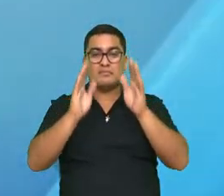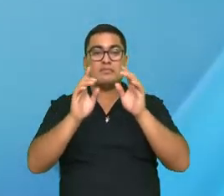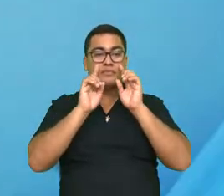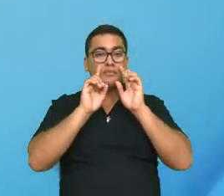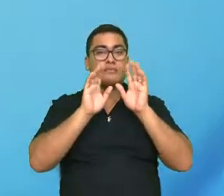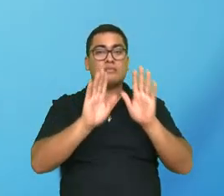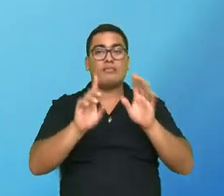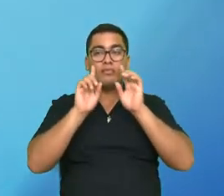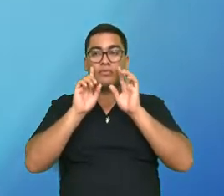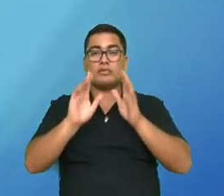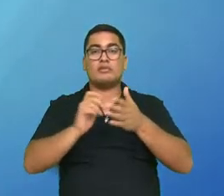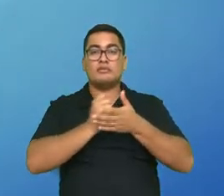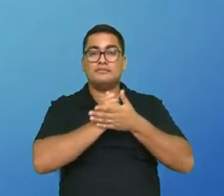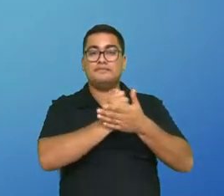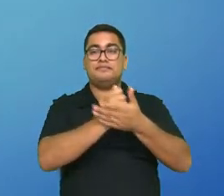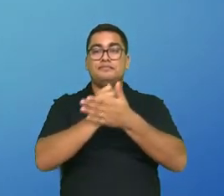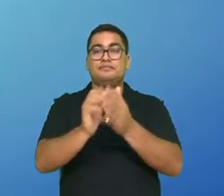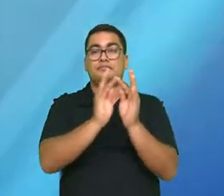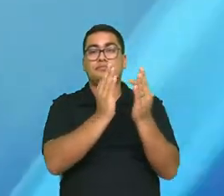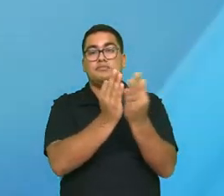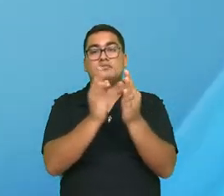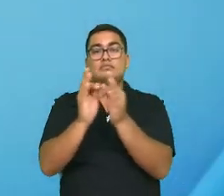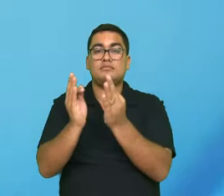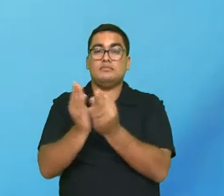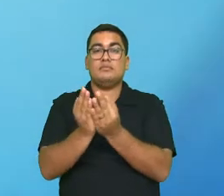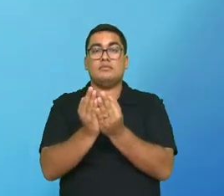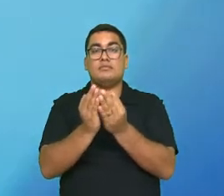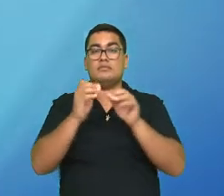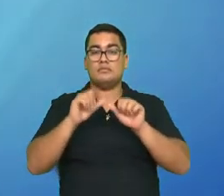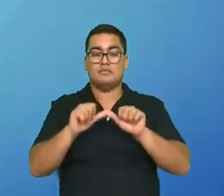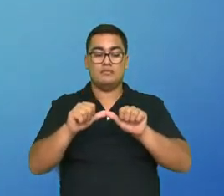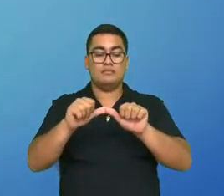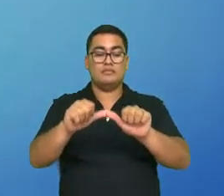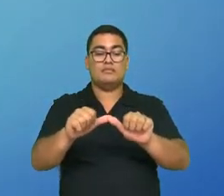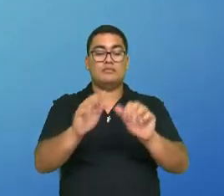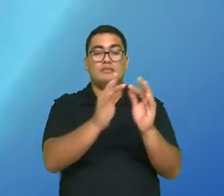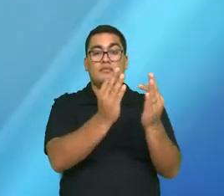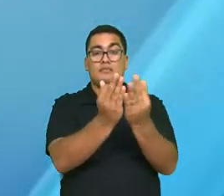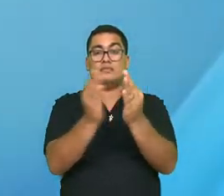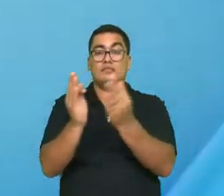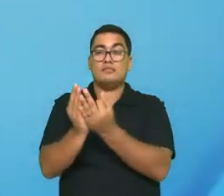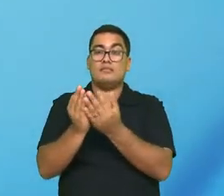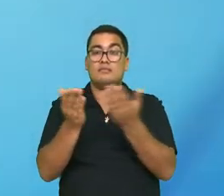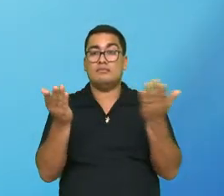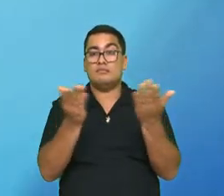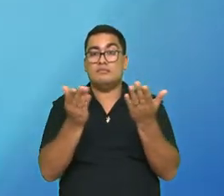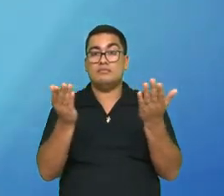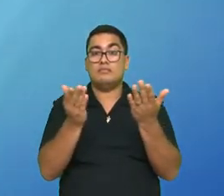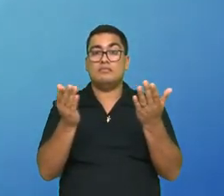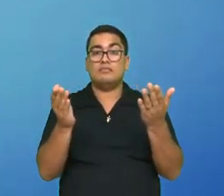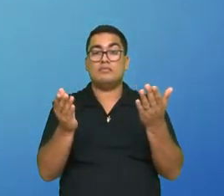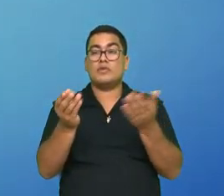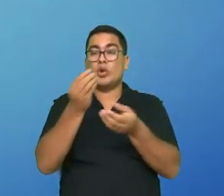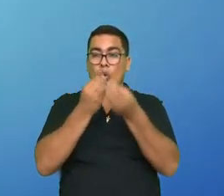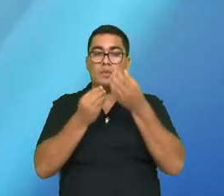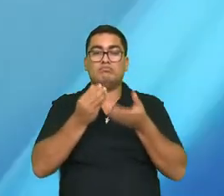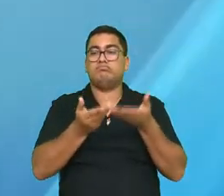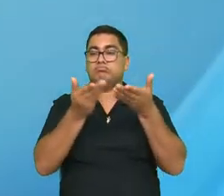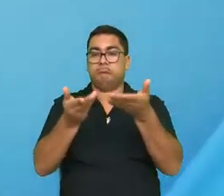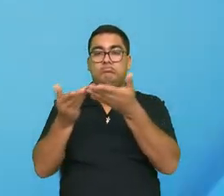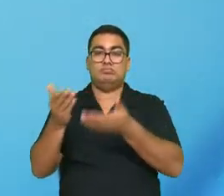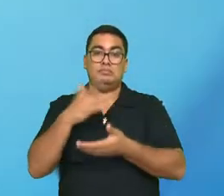en solidaridad a la familia. Continuar con las familias albergadas generando toda la alimentación y todo lo que se